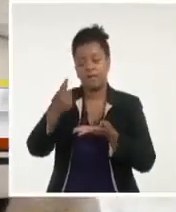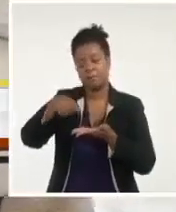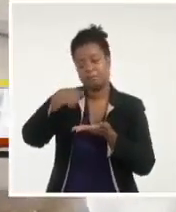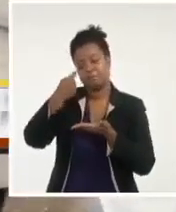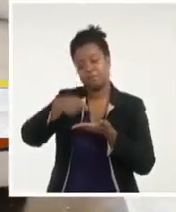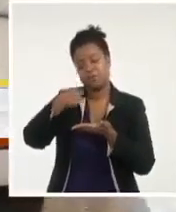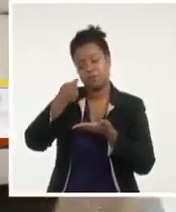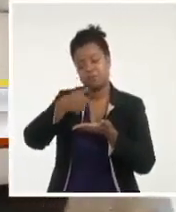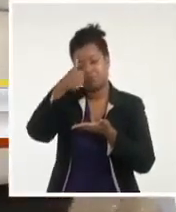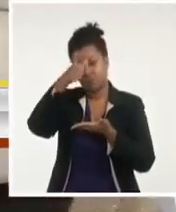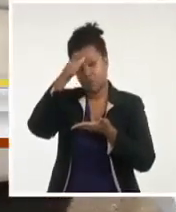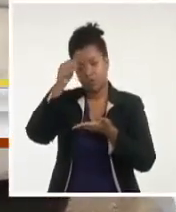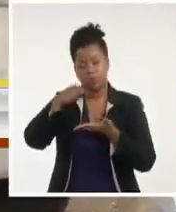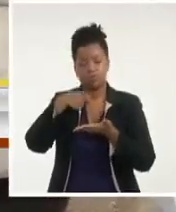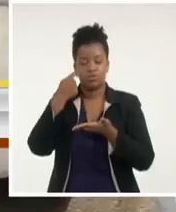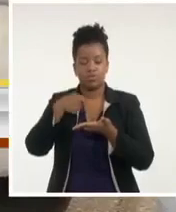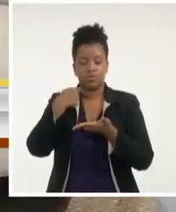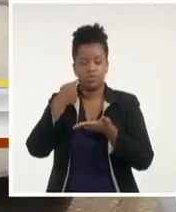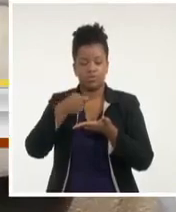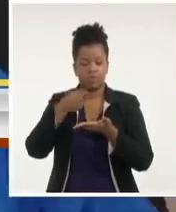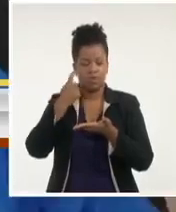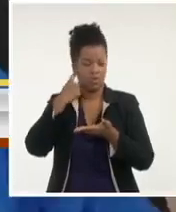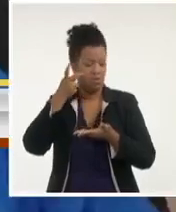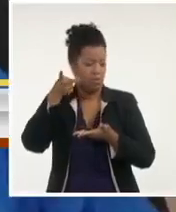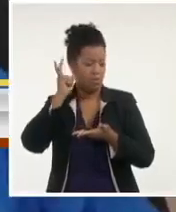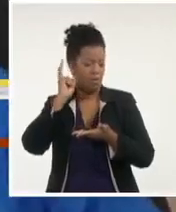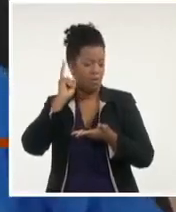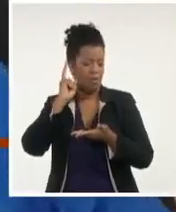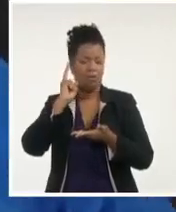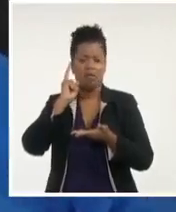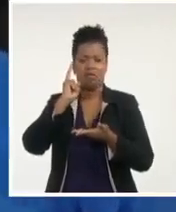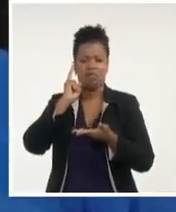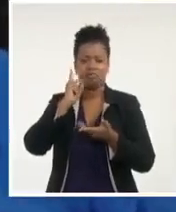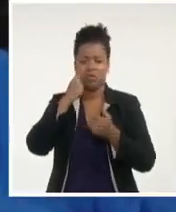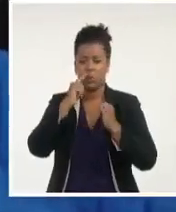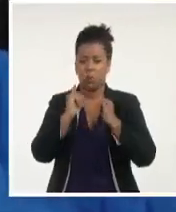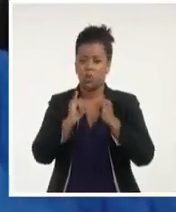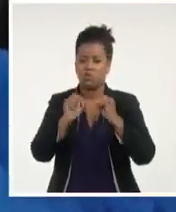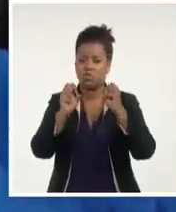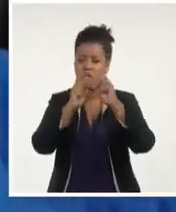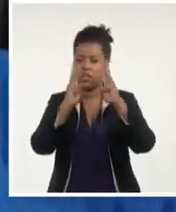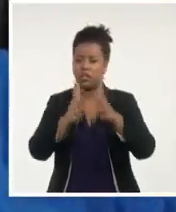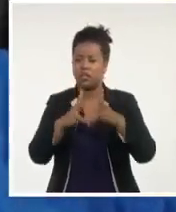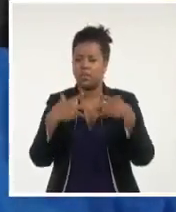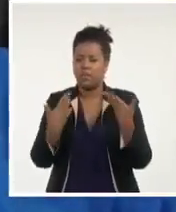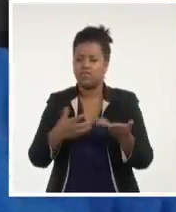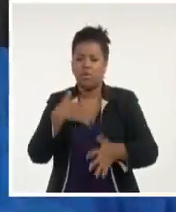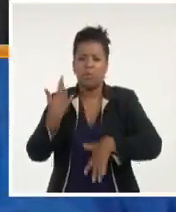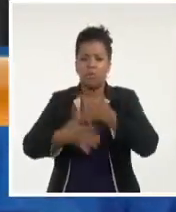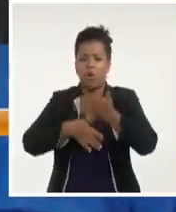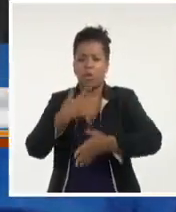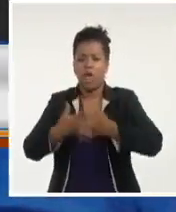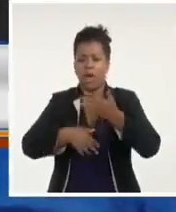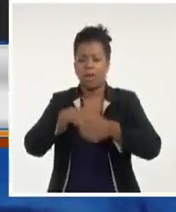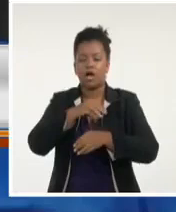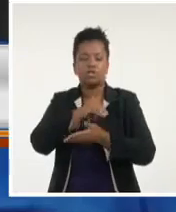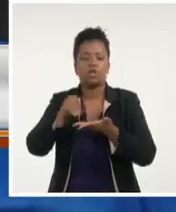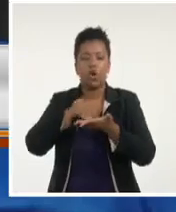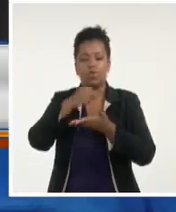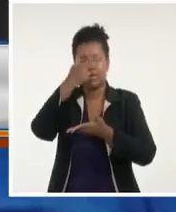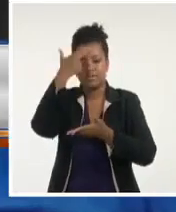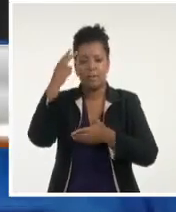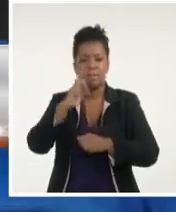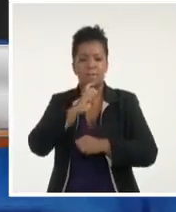Entonces empezamos a escuchar alguna noticia por las redes sociales de que había problemas en San Antonio de los Baños, que